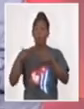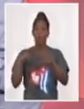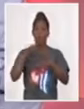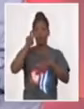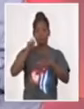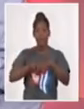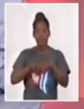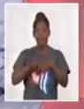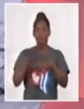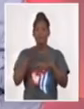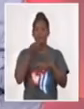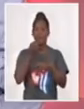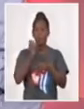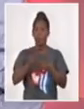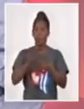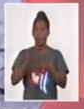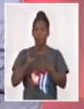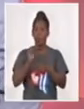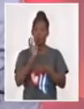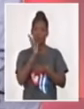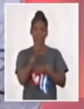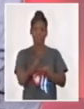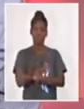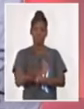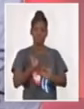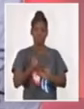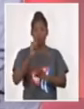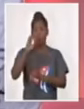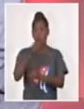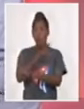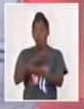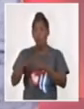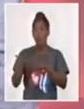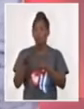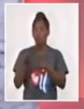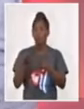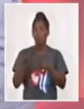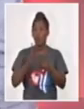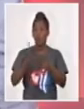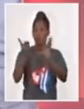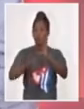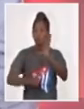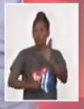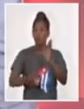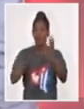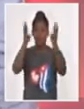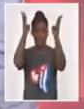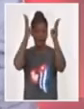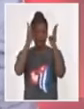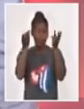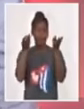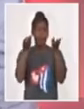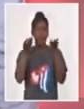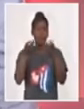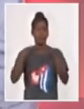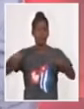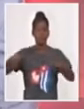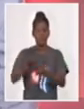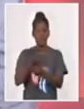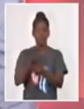equipos electrodomésticos, colchones, bicicletas, como ya se ha explicado, es decir, artículos, por lo general, bienes duraderos que